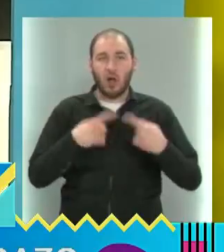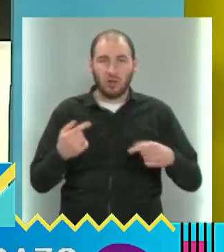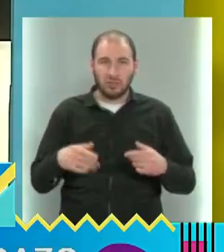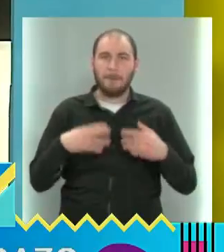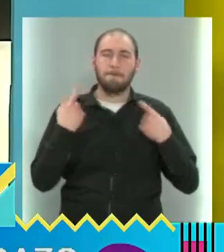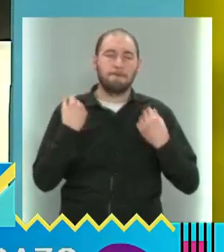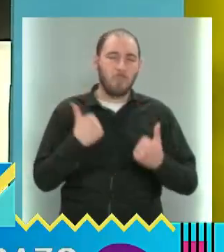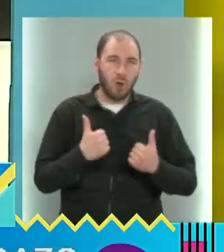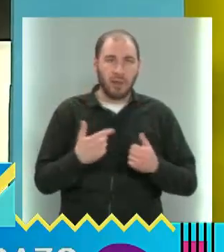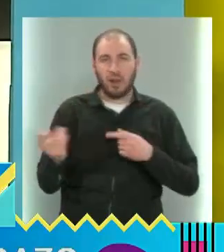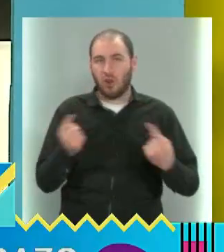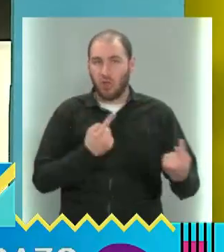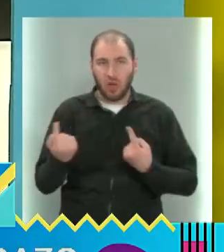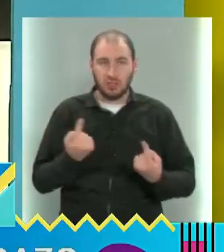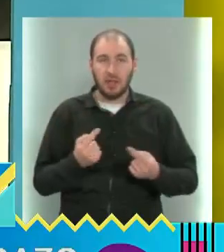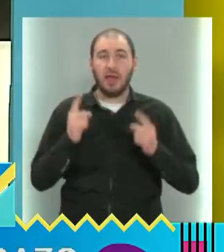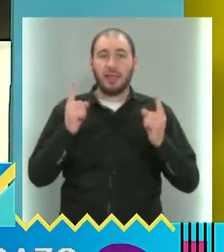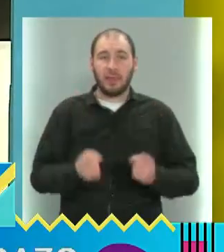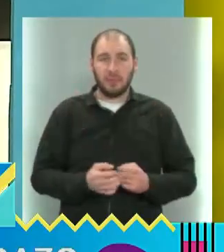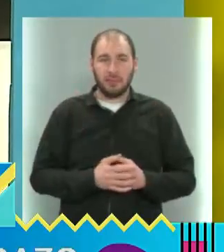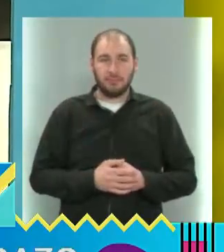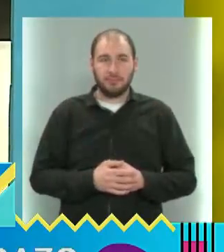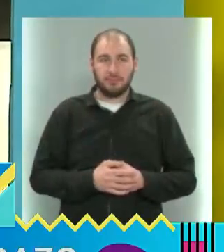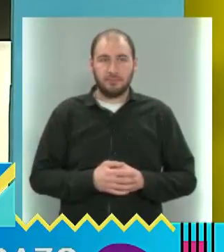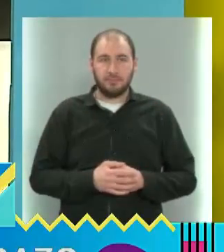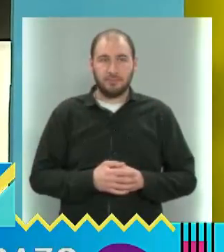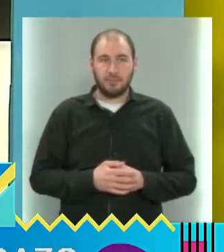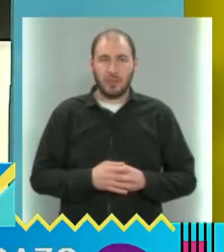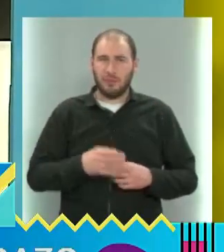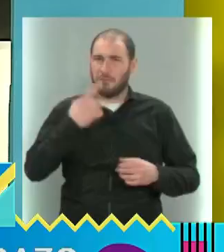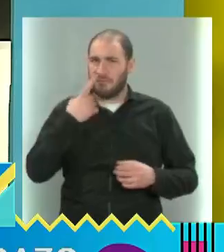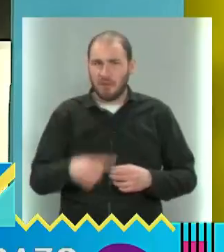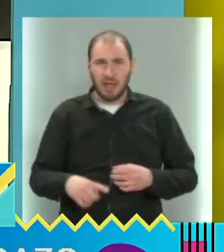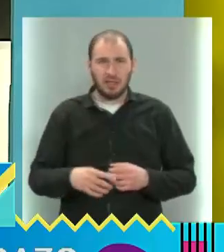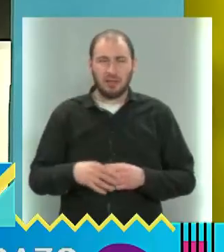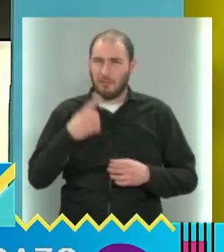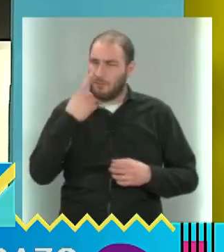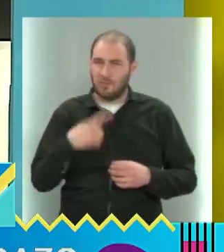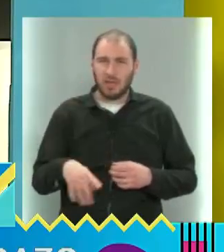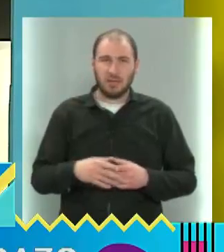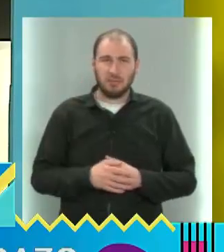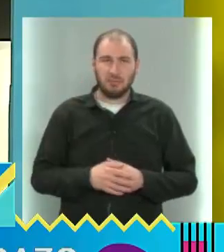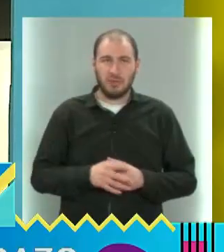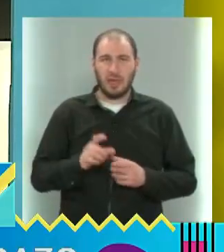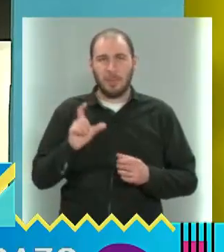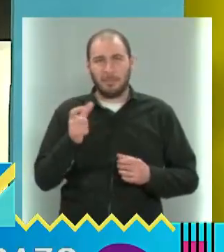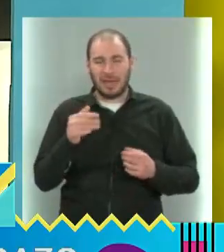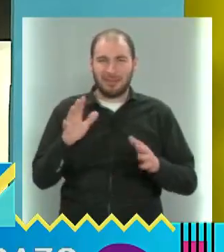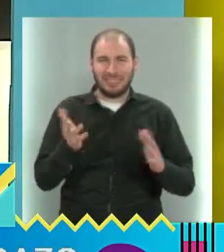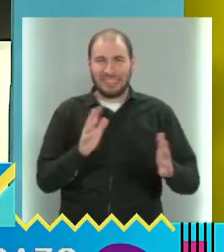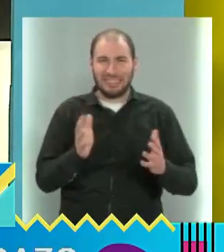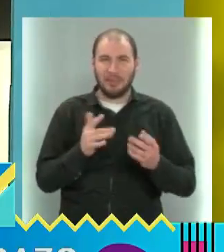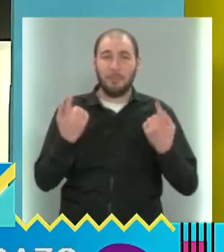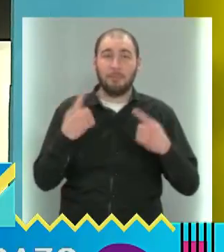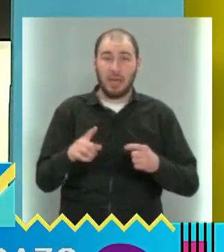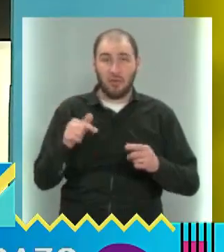muy buenas de ambos lados y también muy feas, por decirlo en esos términos, quizás no sea el término correcto.